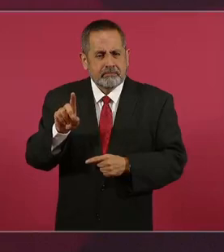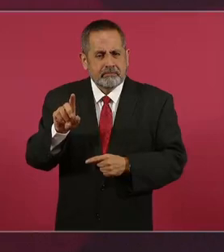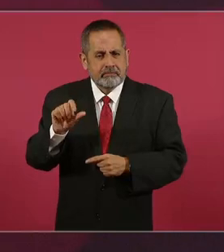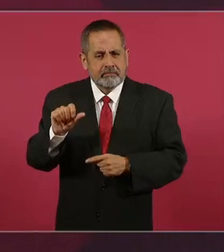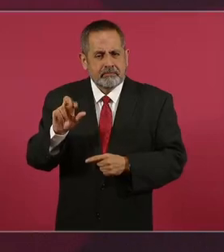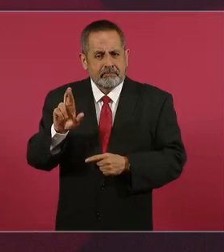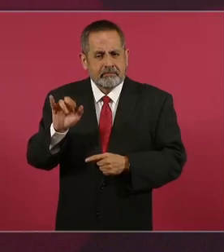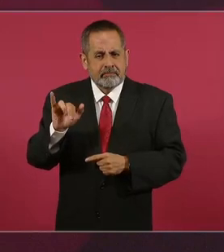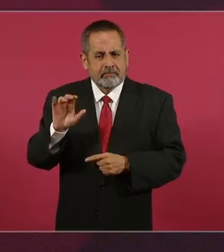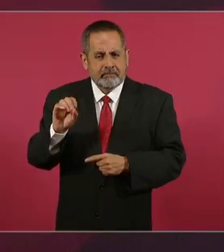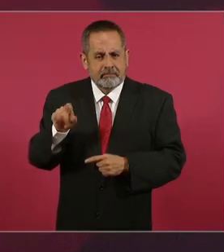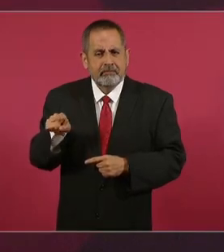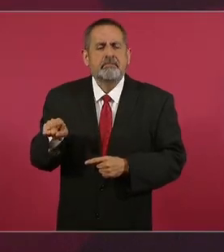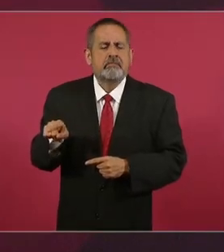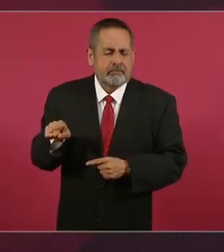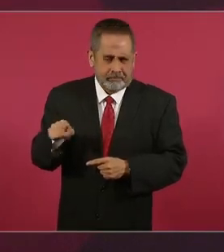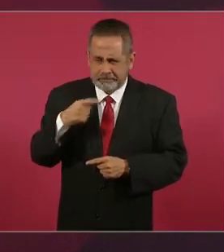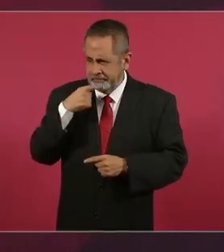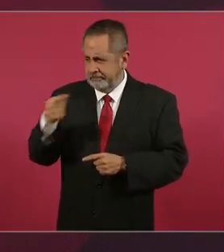que